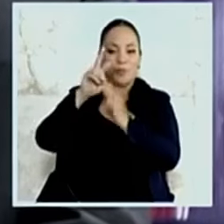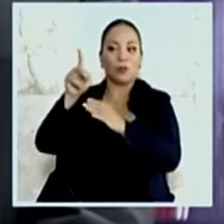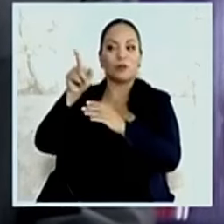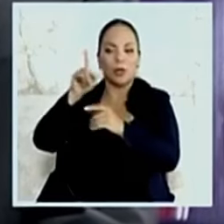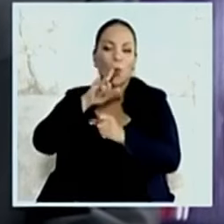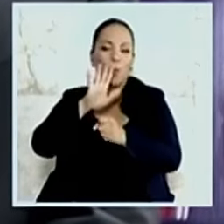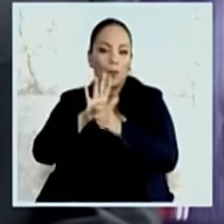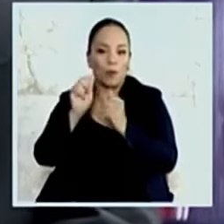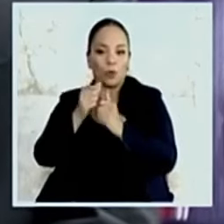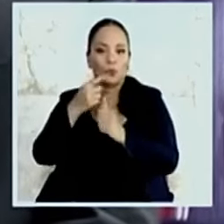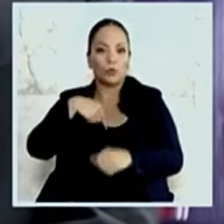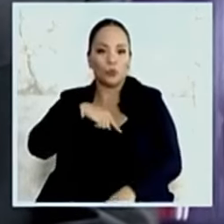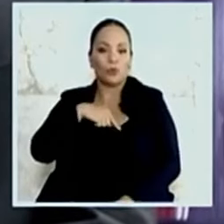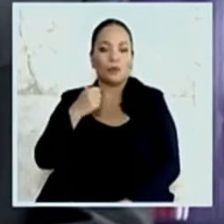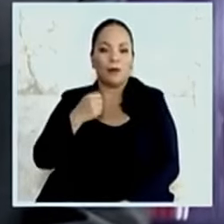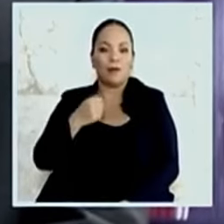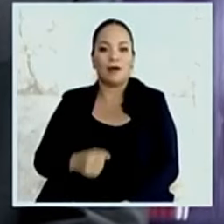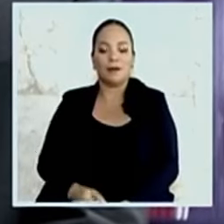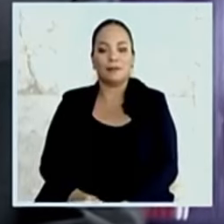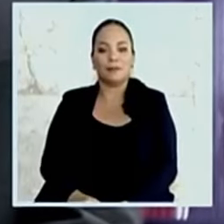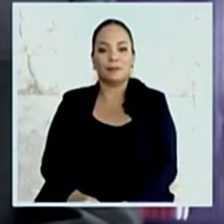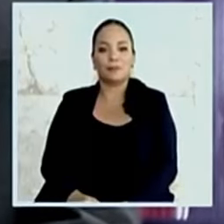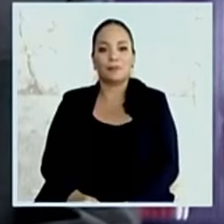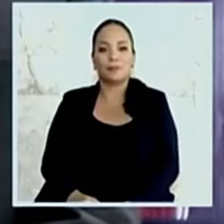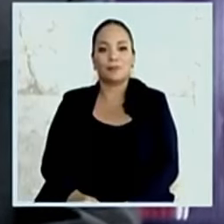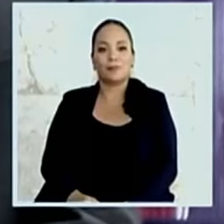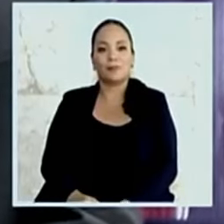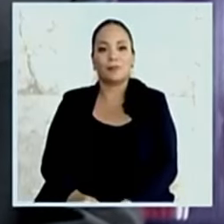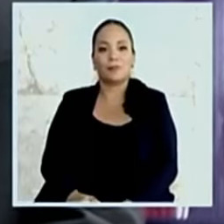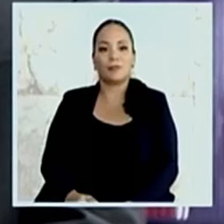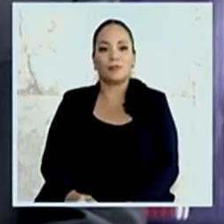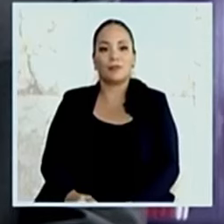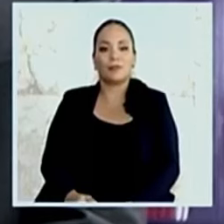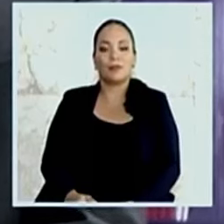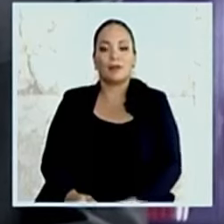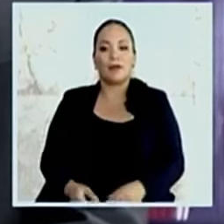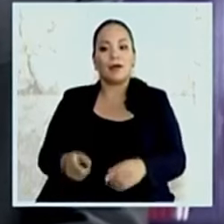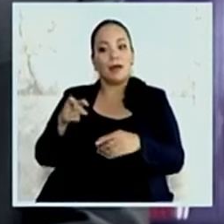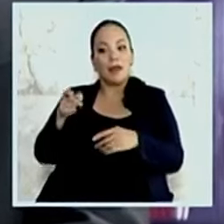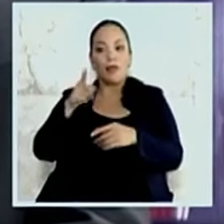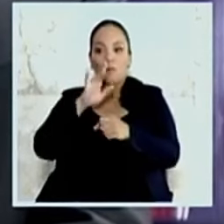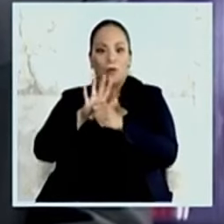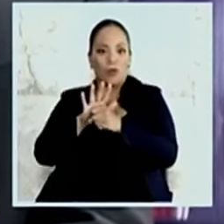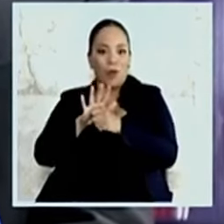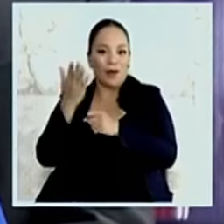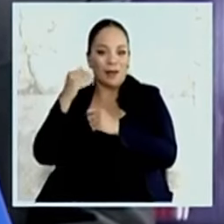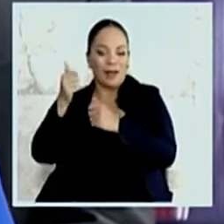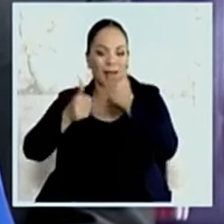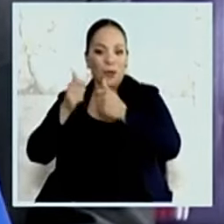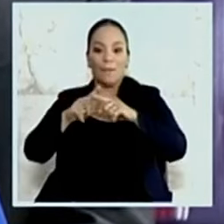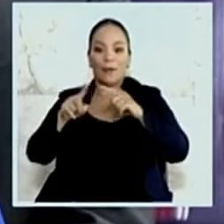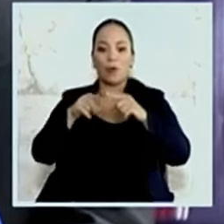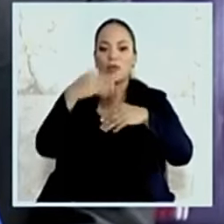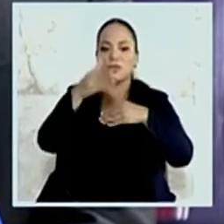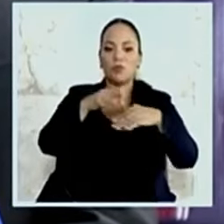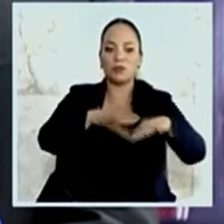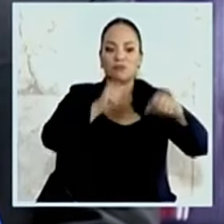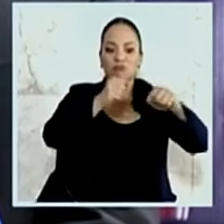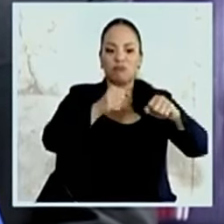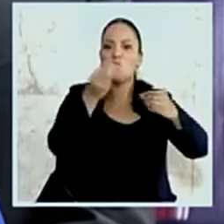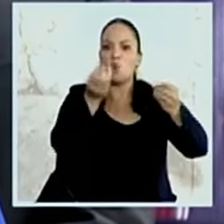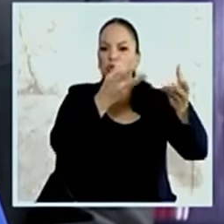en campaña se comprometió con nosotros, no se me olvida, un 6 de enero del 2022.